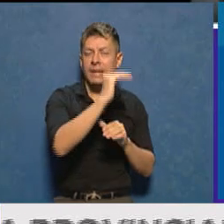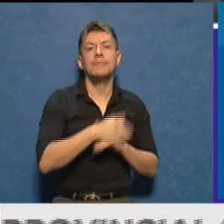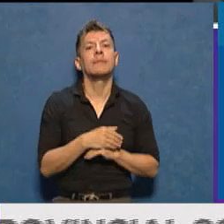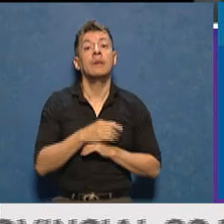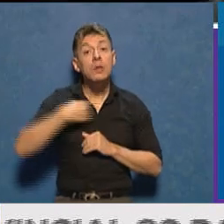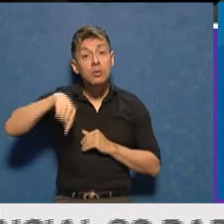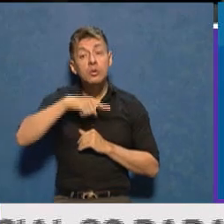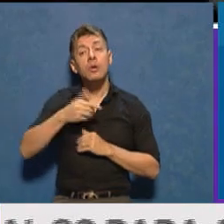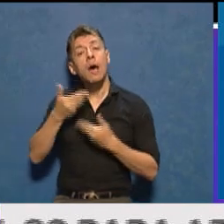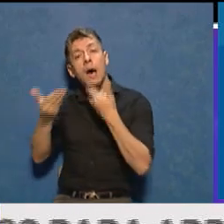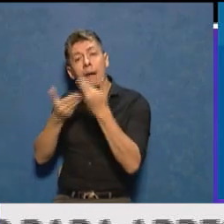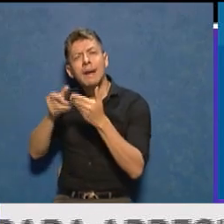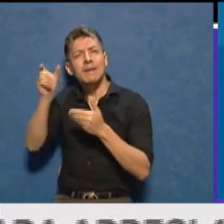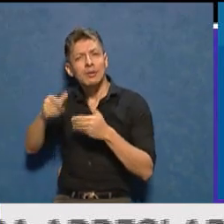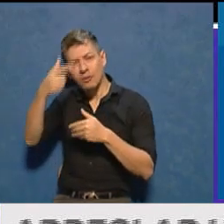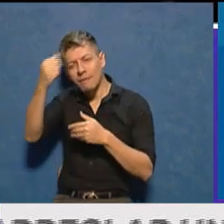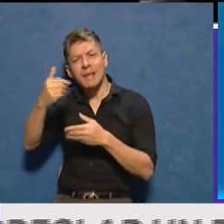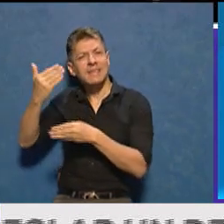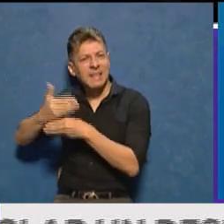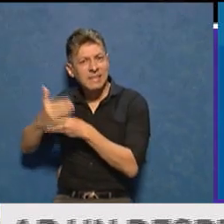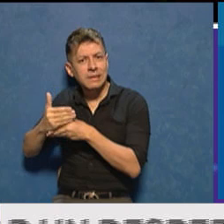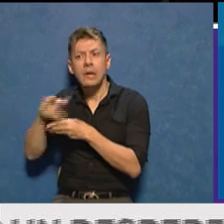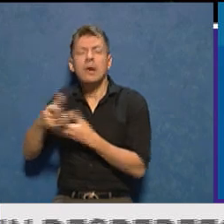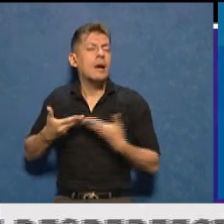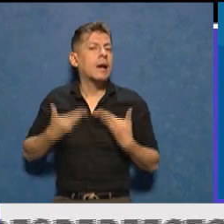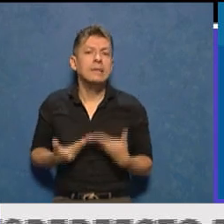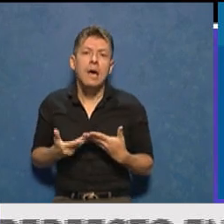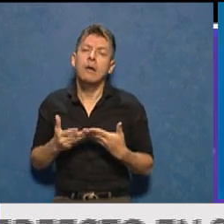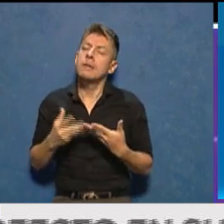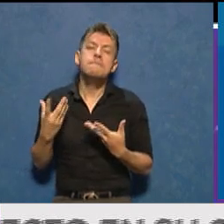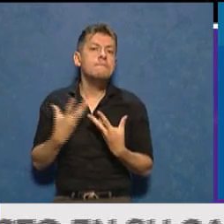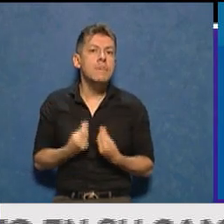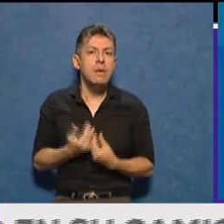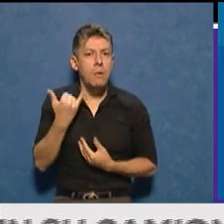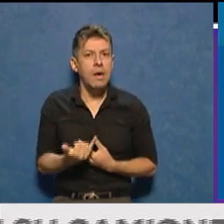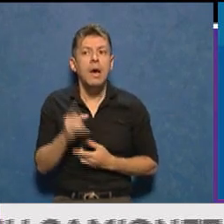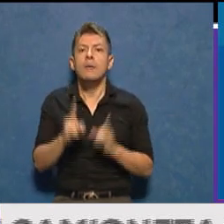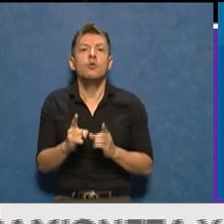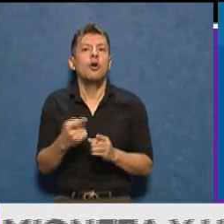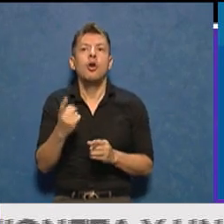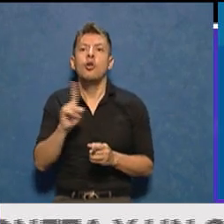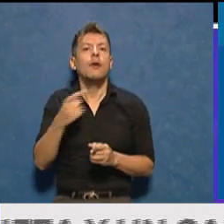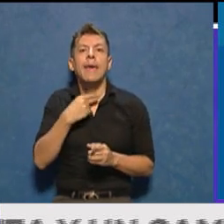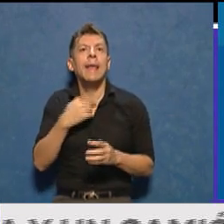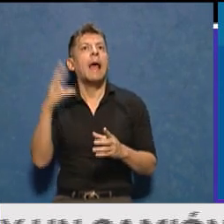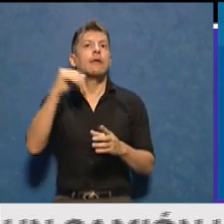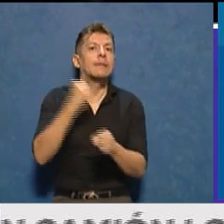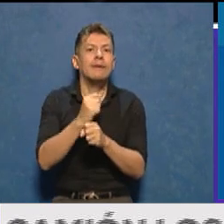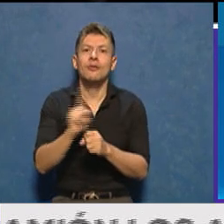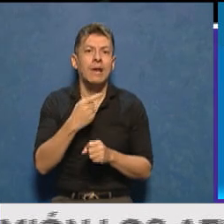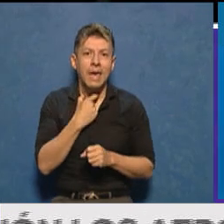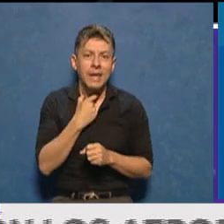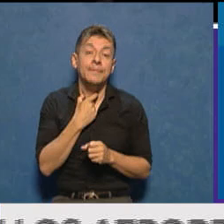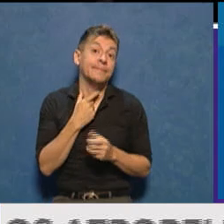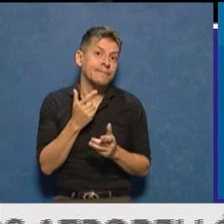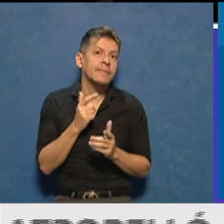que tengan estas situaciones que son habituales y tienen miedo. Muchos incluso prefieren no trabajar en horas de la noche, los que pueden, ¿no? Claro. Aquellos